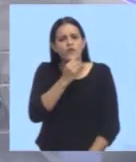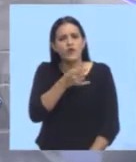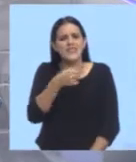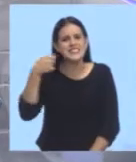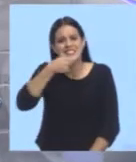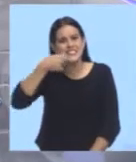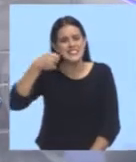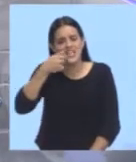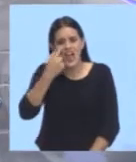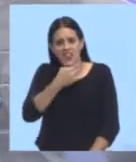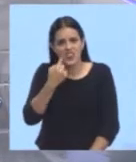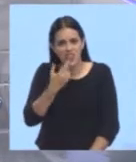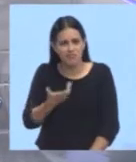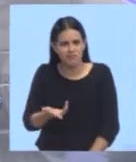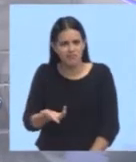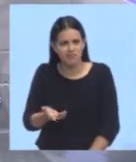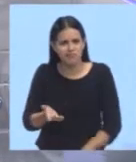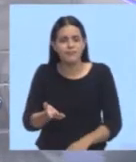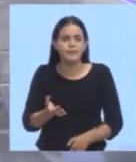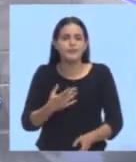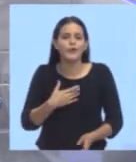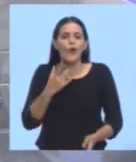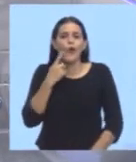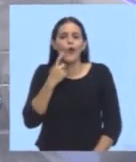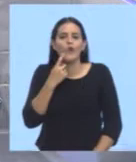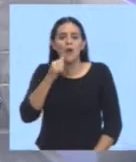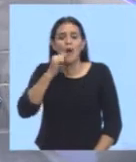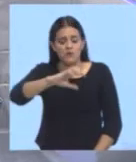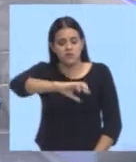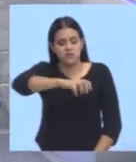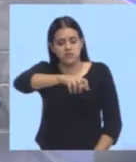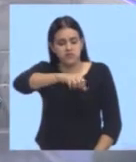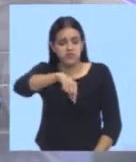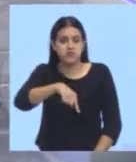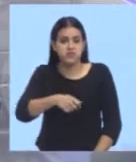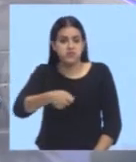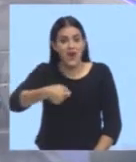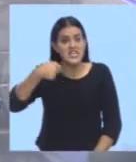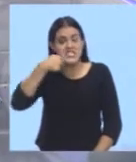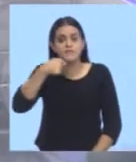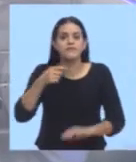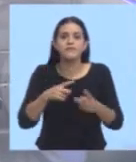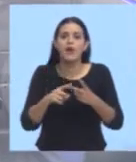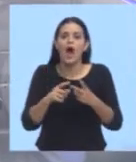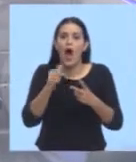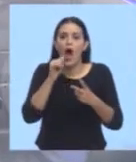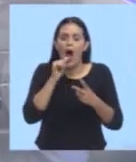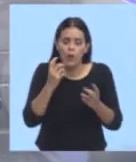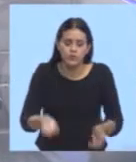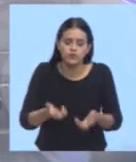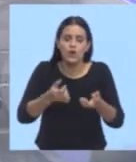cepillado de los dientes porque normalmente siempre lo hacemos desde el agua el chorro no lo tomamos en cuenta hervimos el agua nos tomamos el agua hervida